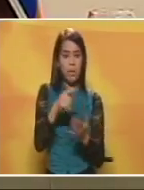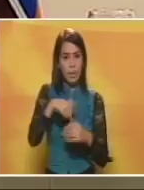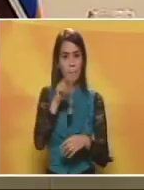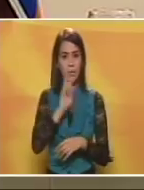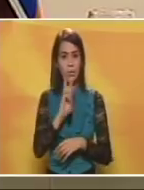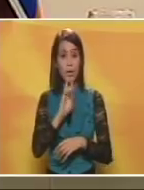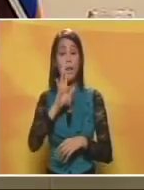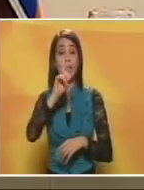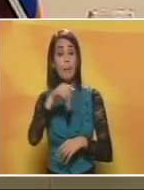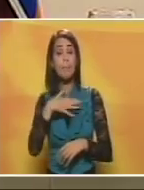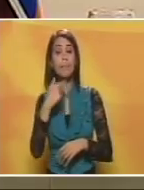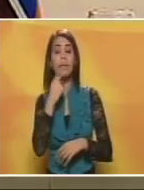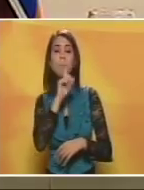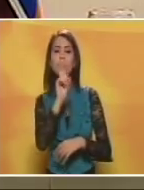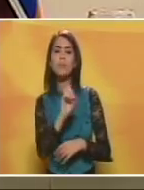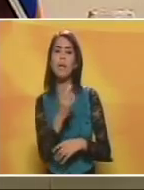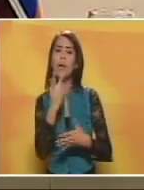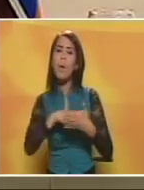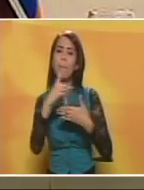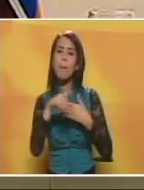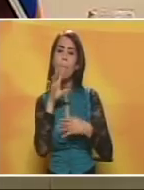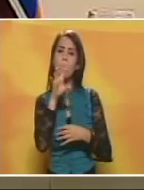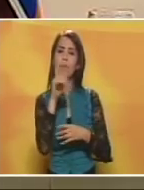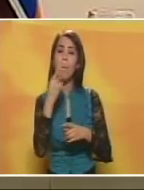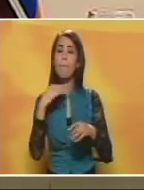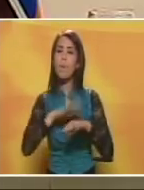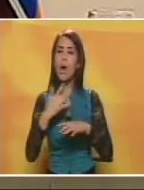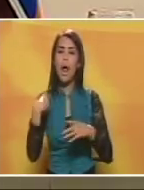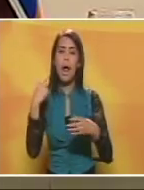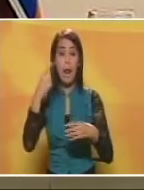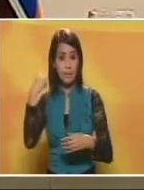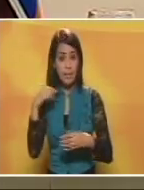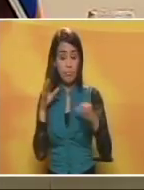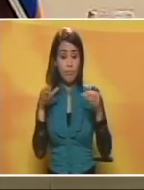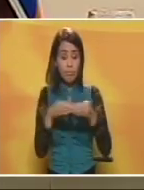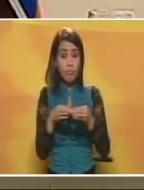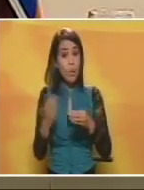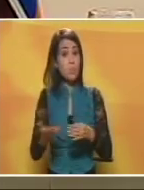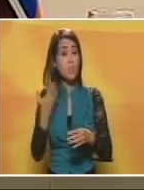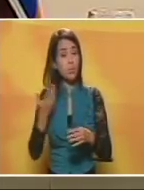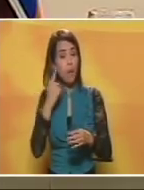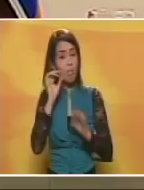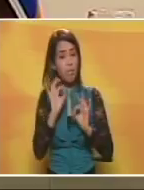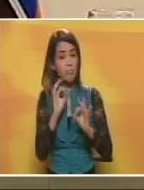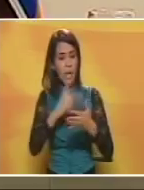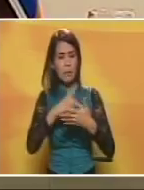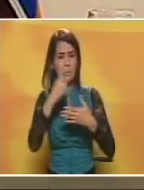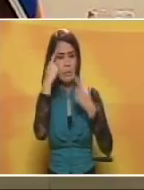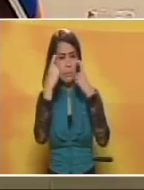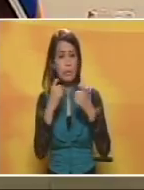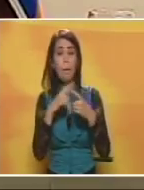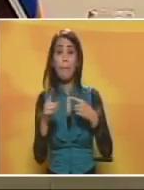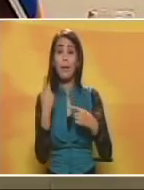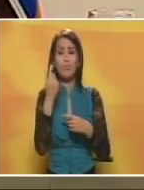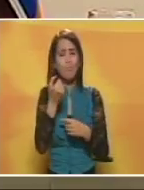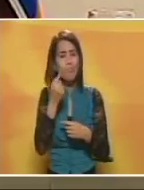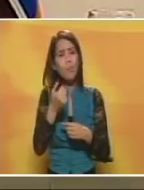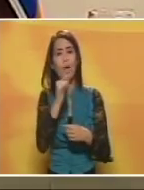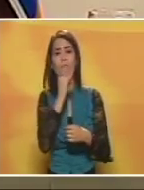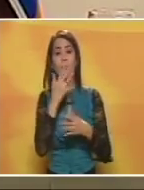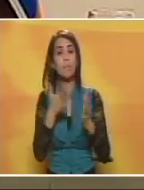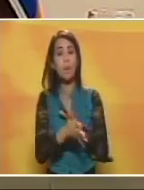también quería preguntarle por el Plan República, porque ayer tuvieron una reunión de alto nivel, una reunión estratégica, pero hubo poca